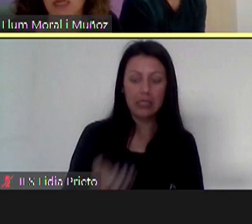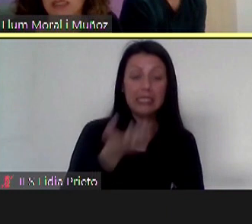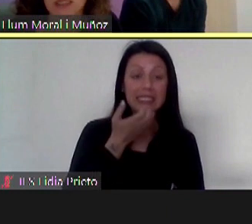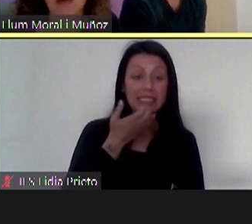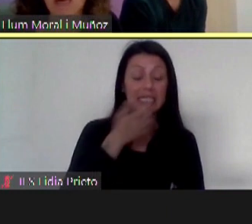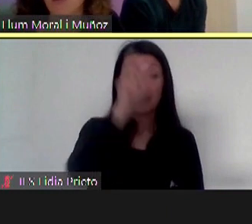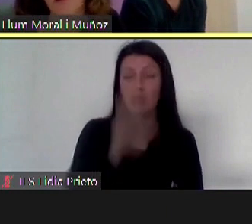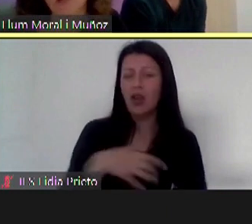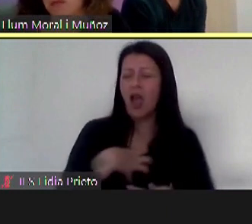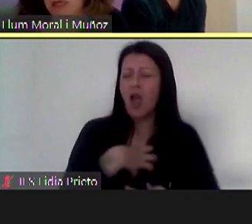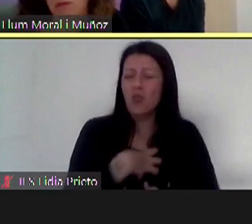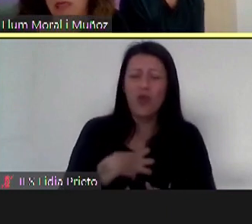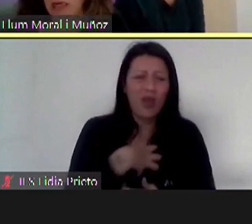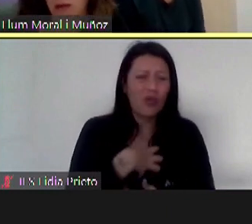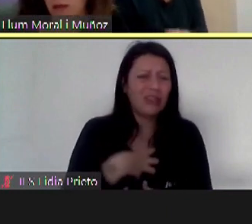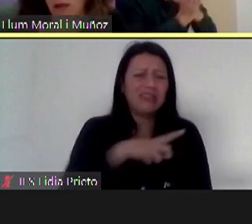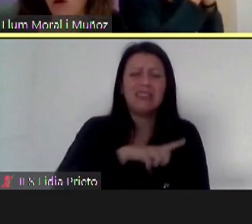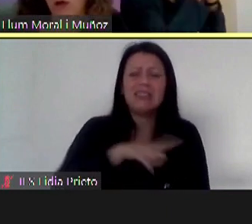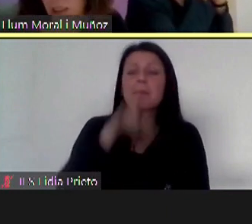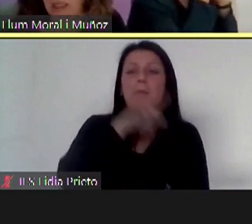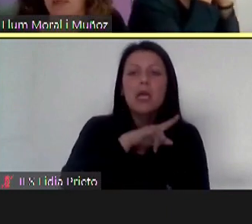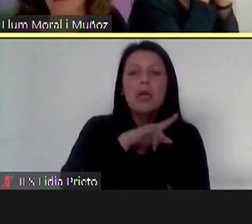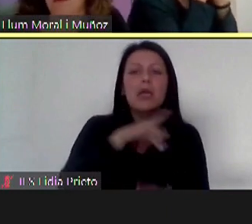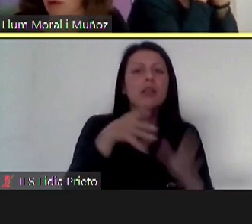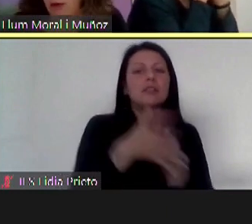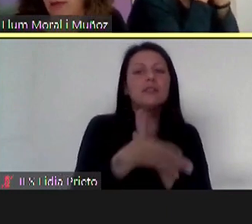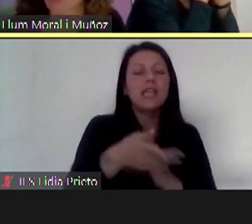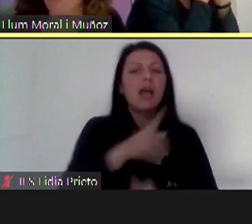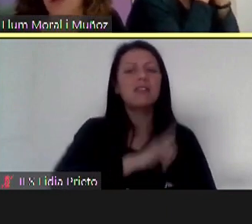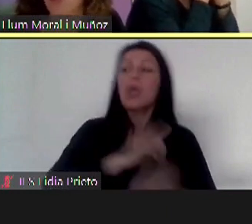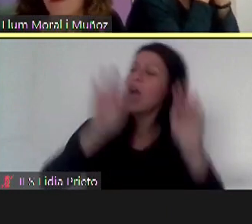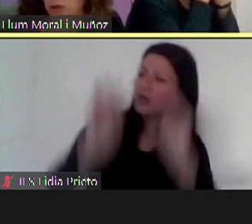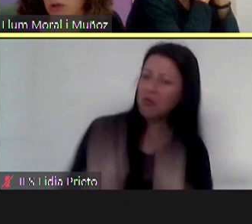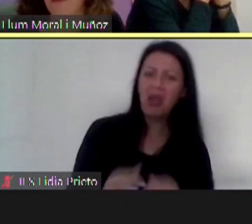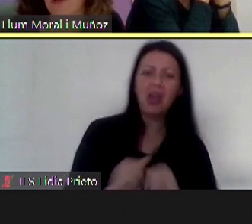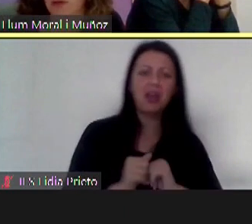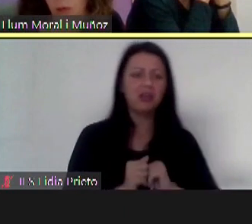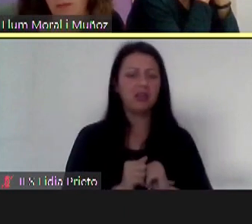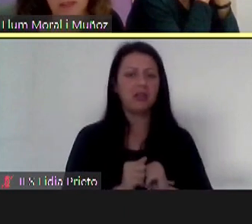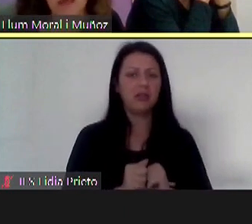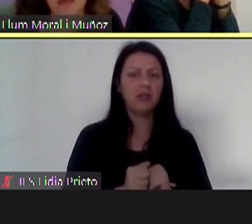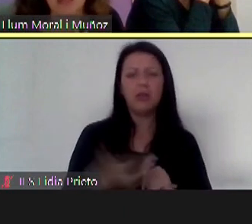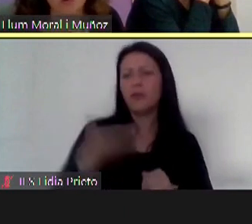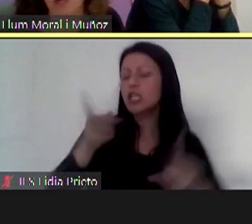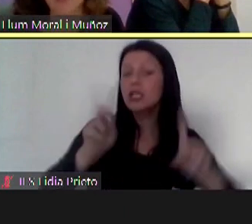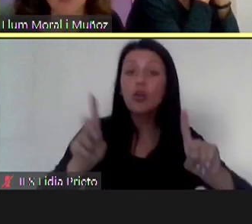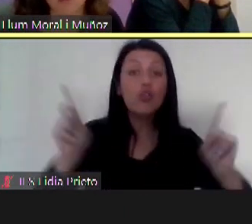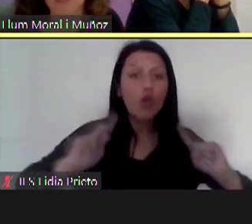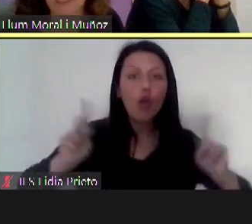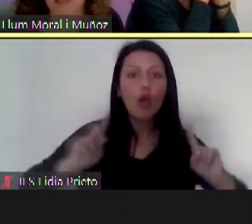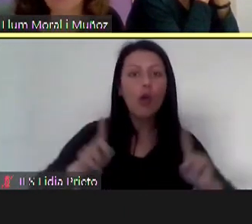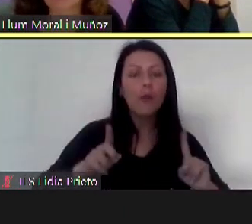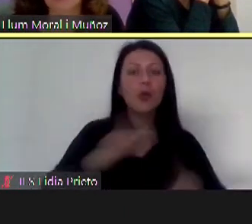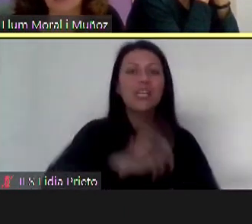súper angustiada y se siente mal, no vamos a minimizar lo que siente. La que lo está sufriendo es la persona. Realmente, cuando llegas a